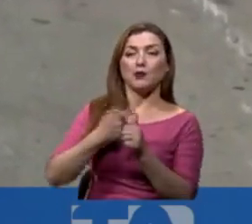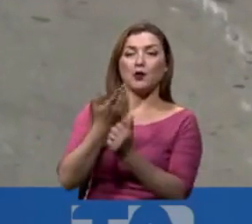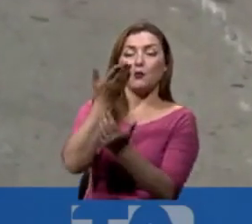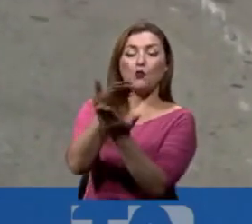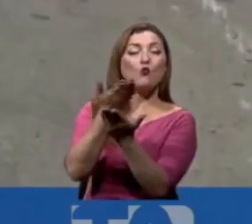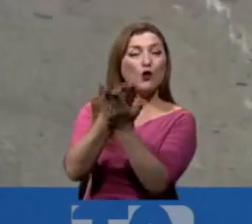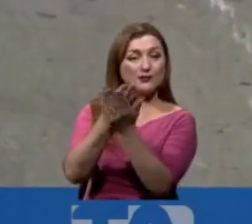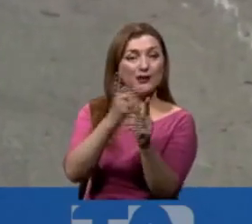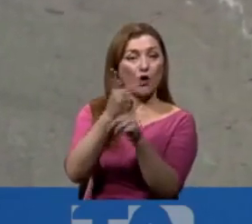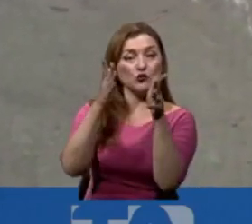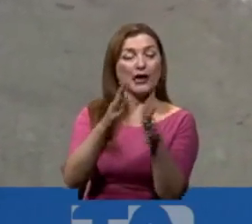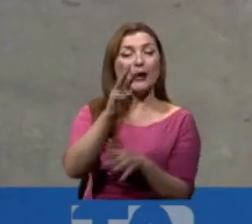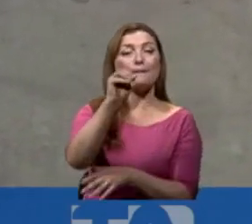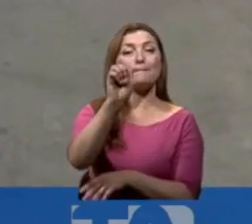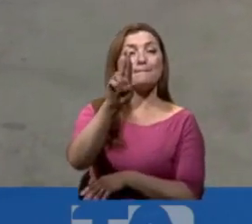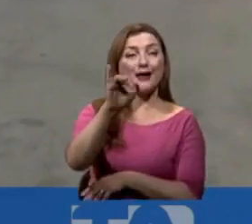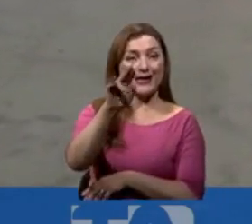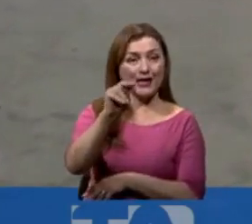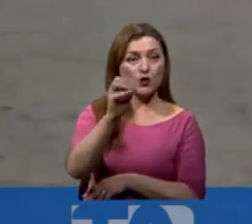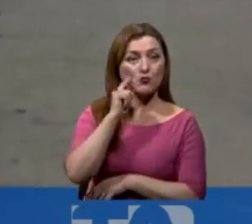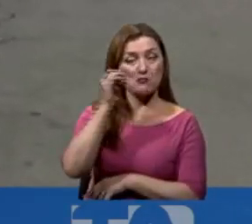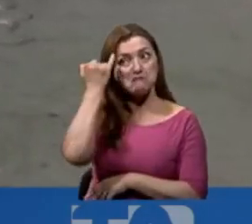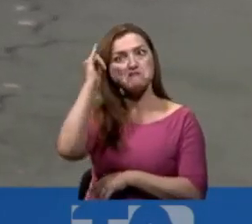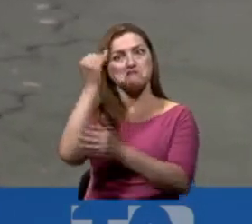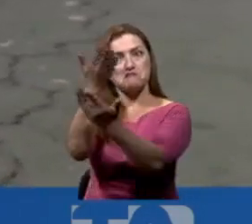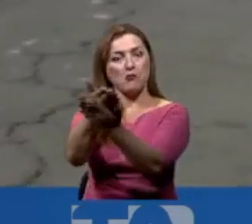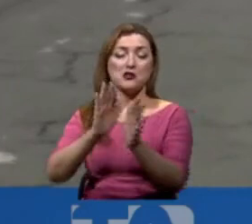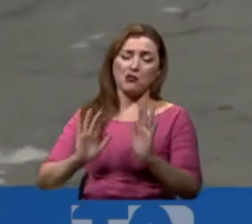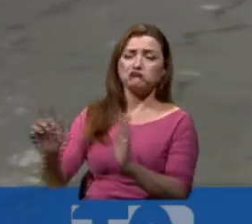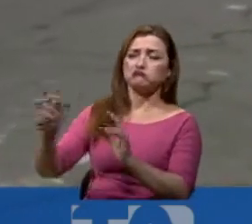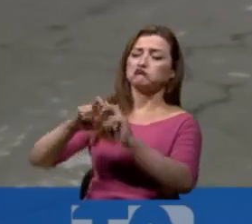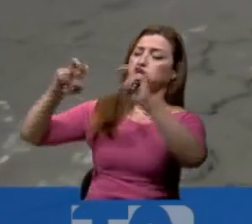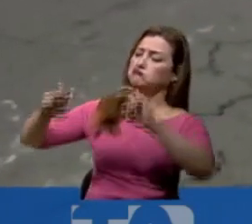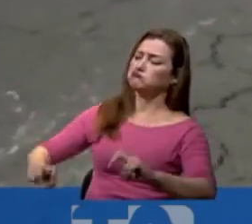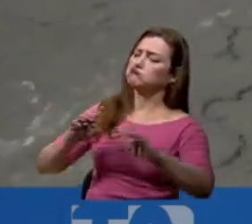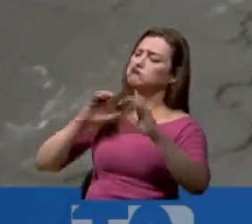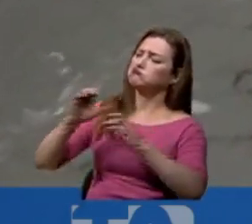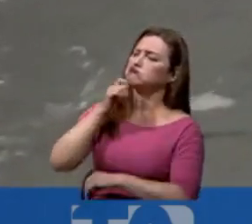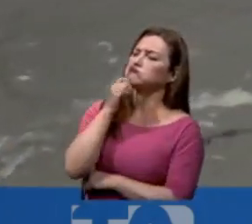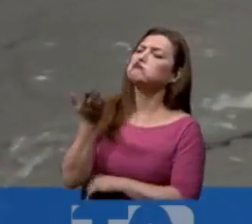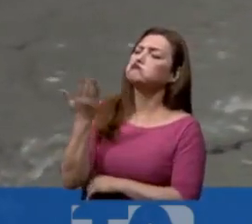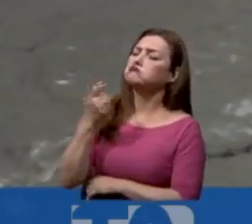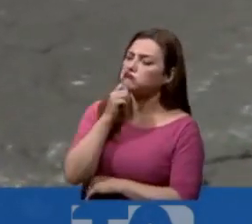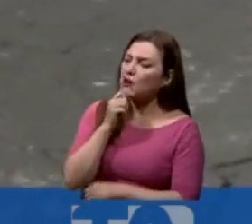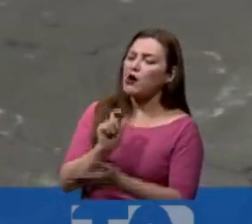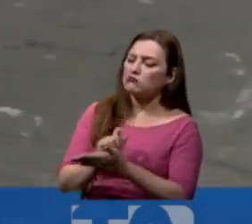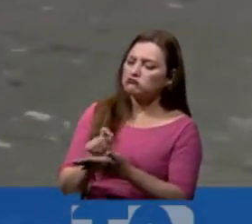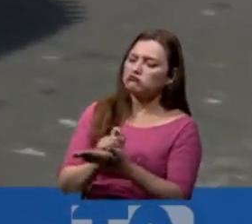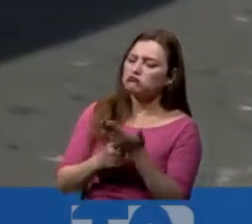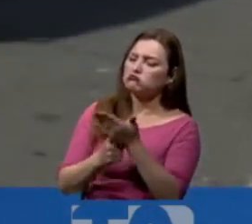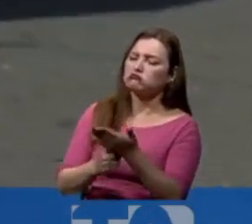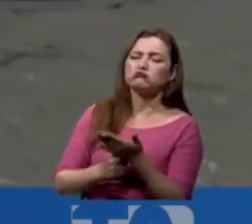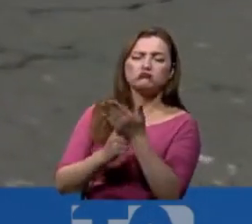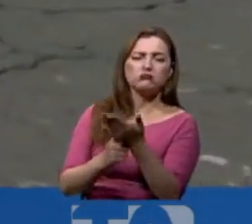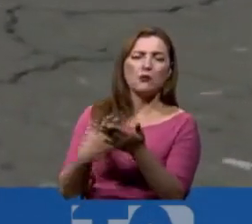iniciativa. Vamos a conversar, vamos a ver la mejor forma de intervenir en la Simón Bolívar, garantizar la seguridad vial para los